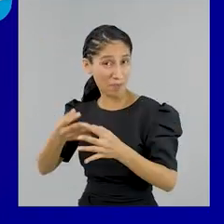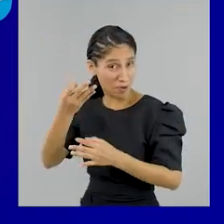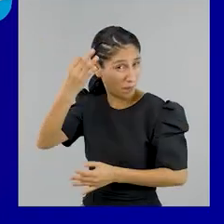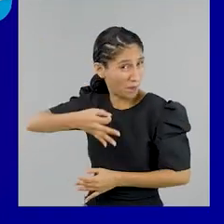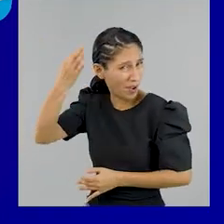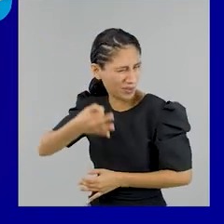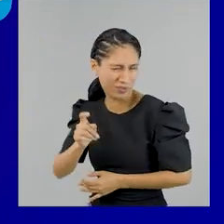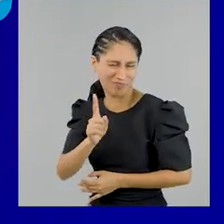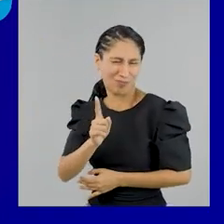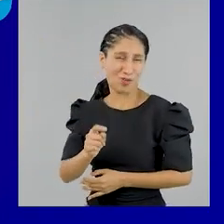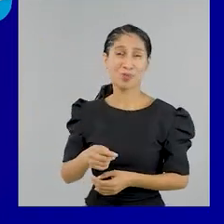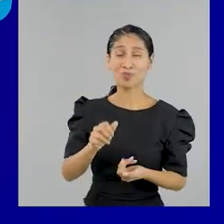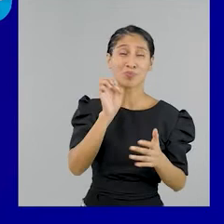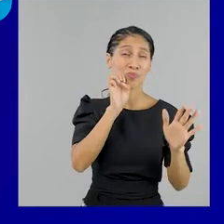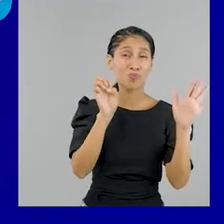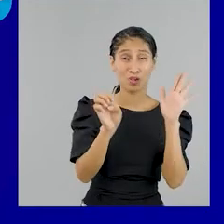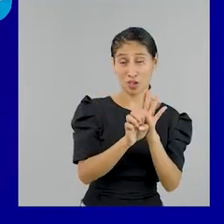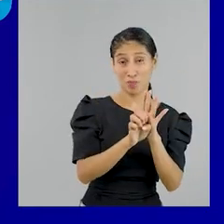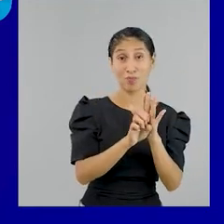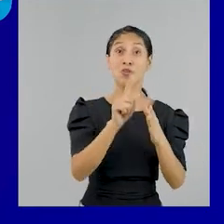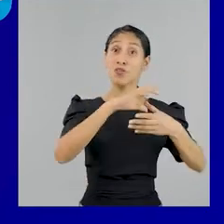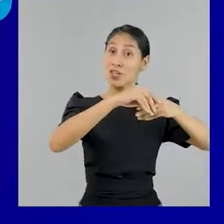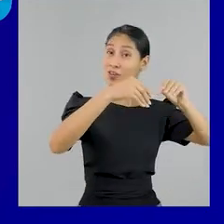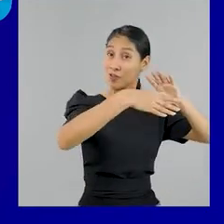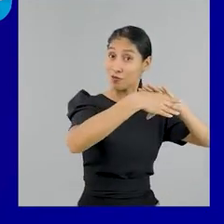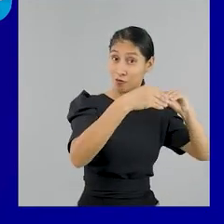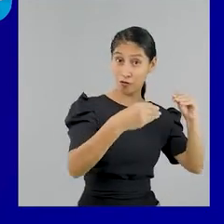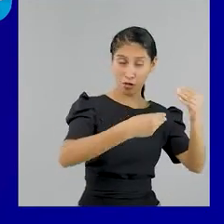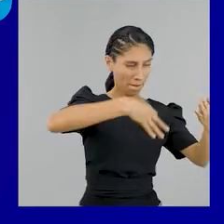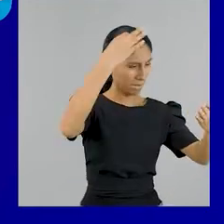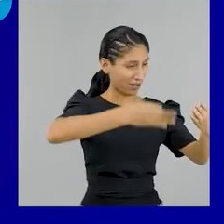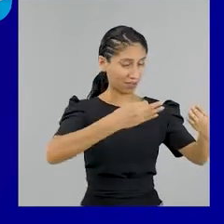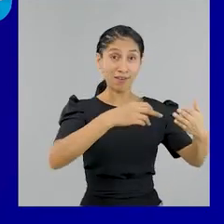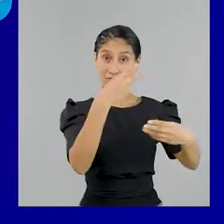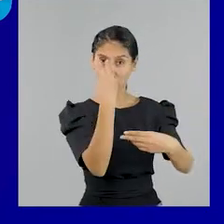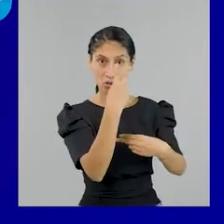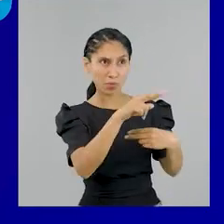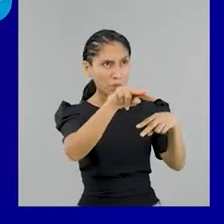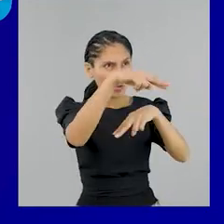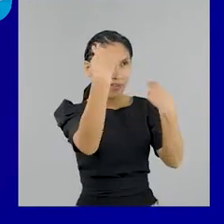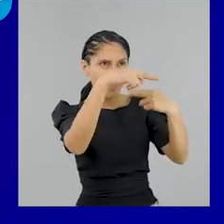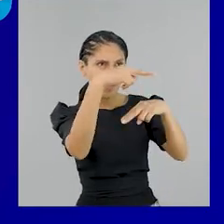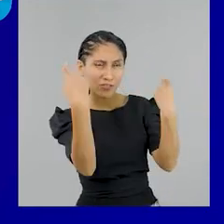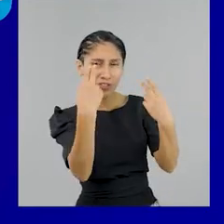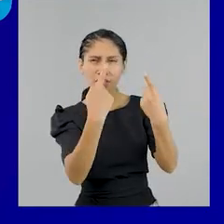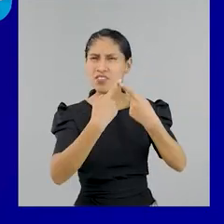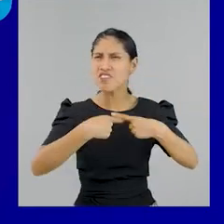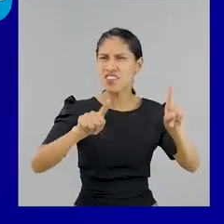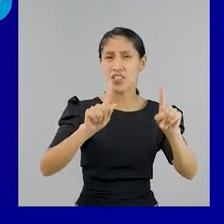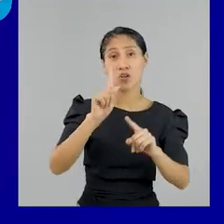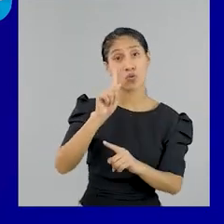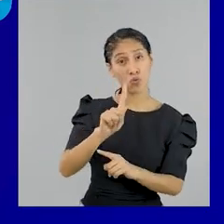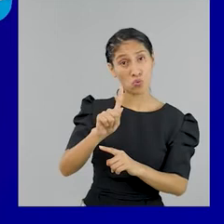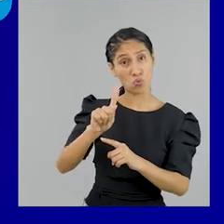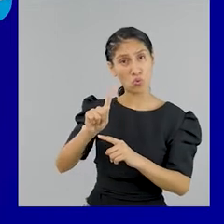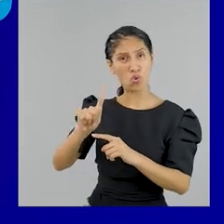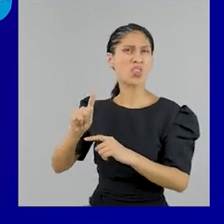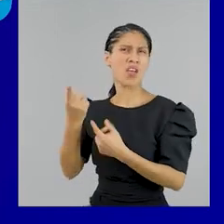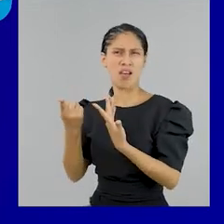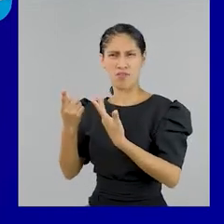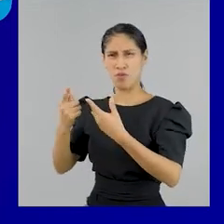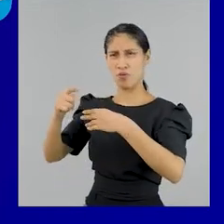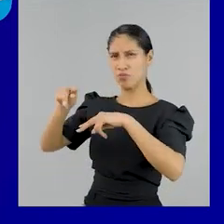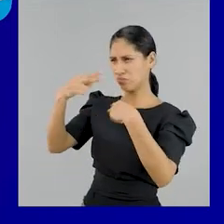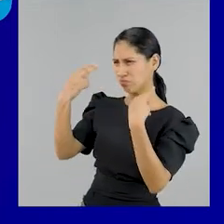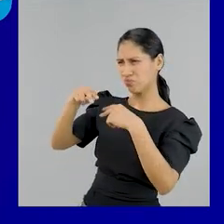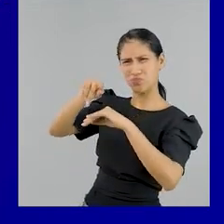la ficción. Un ejemplo de texto narrativo real es una noticia, mientras que una leyenda o un mito es un